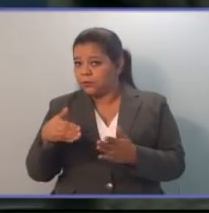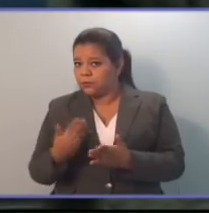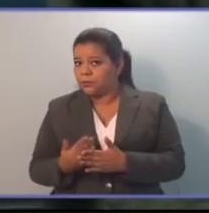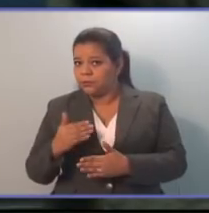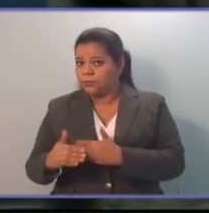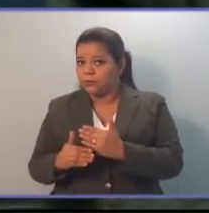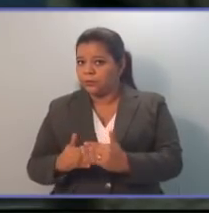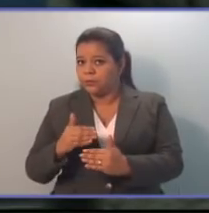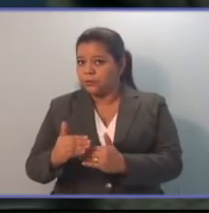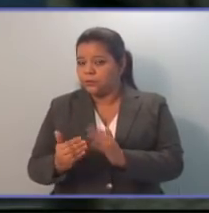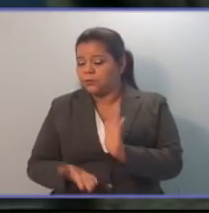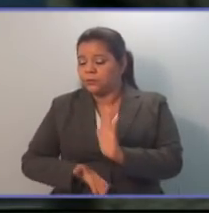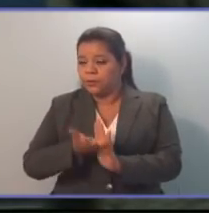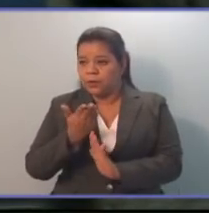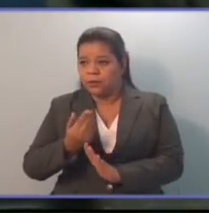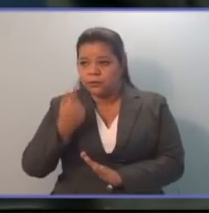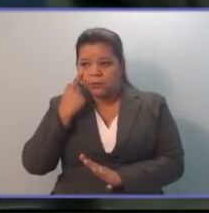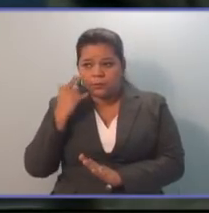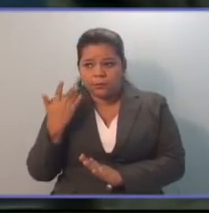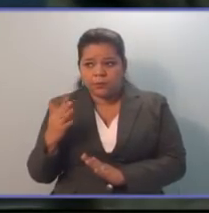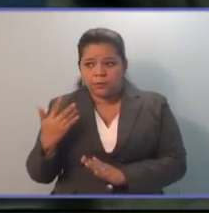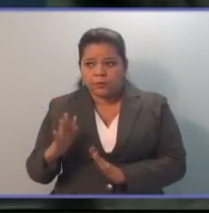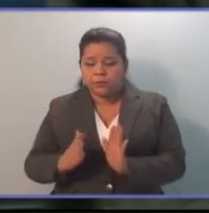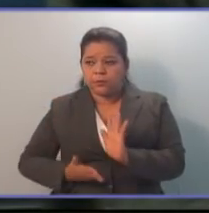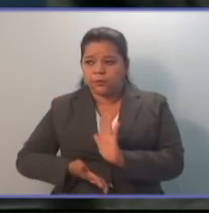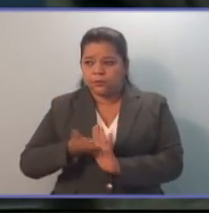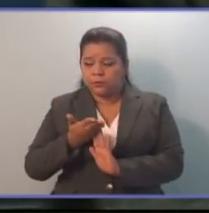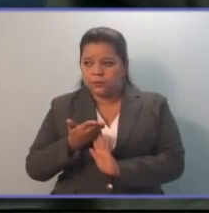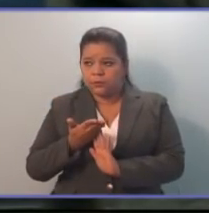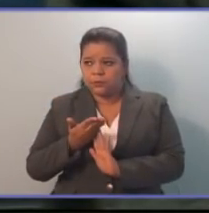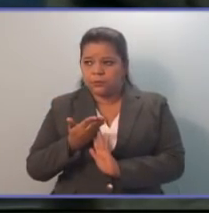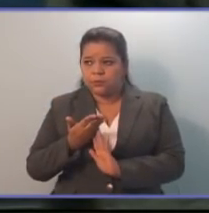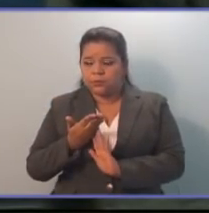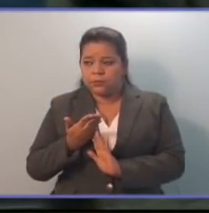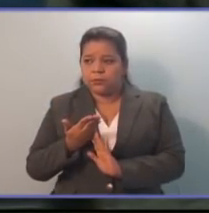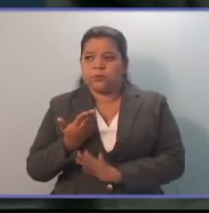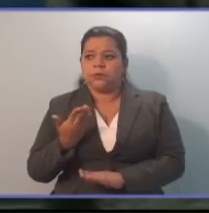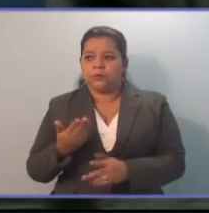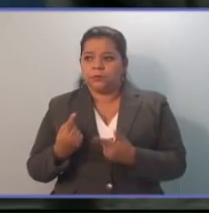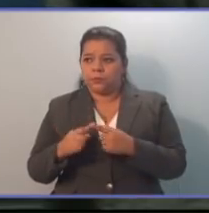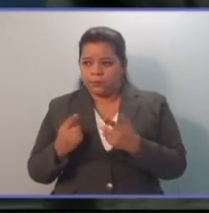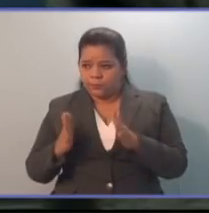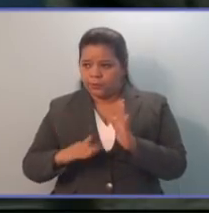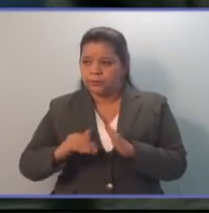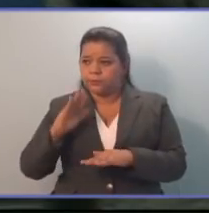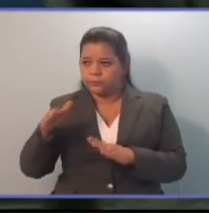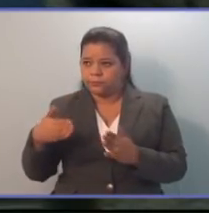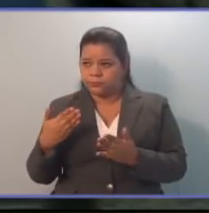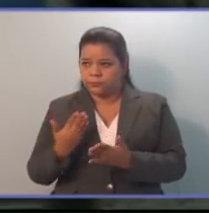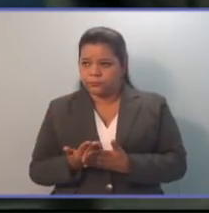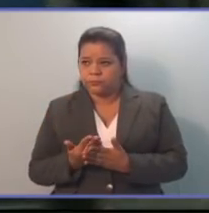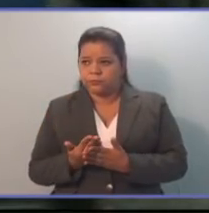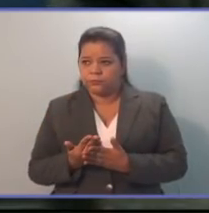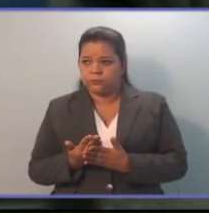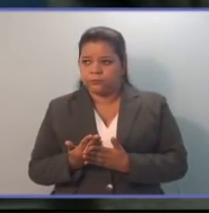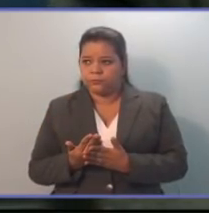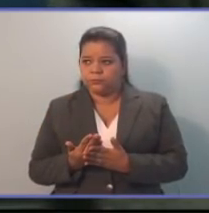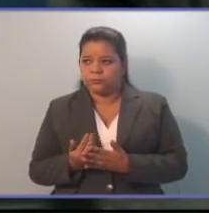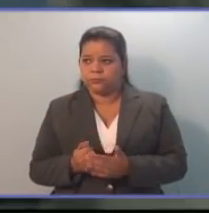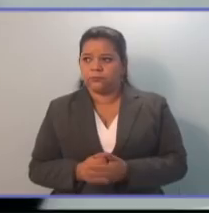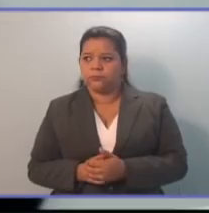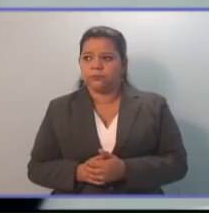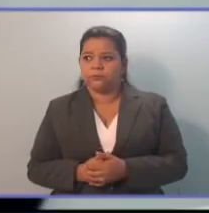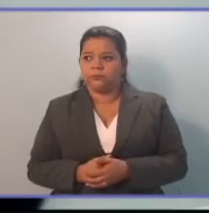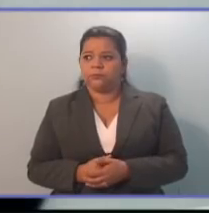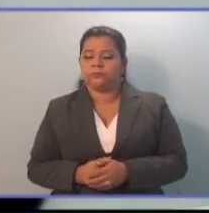un tonito más pausado y un poquito más elevado fue con la rendición de cuentas. ¿Estaría usted dispuesta, si